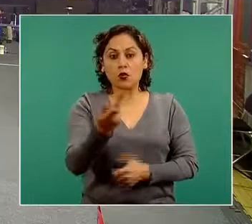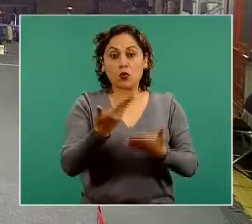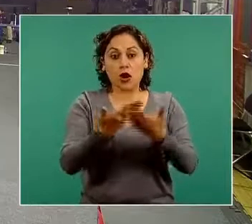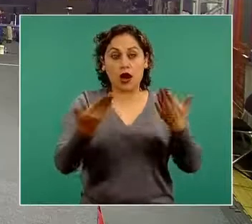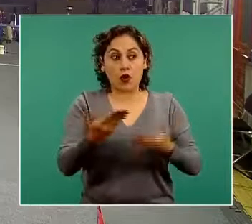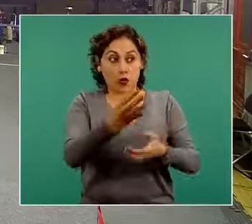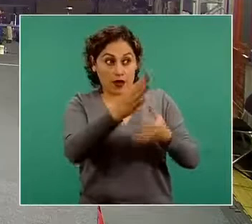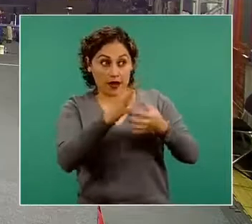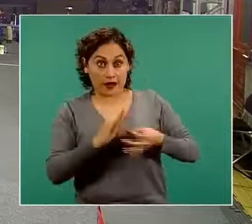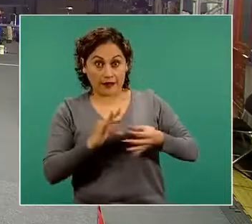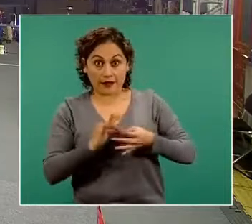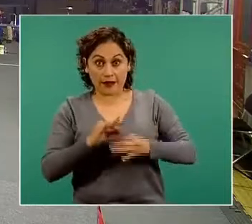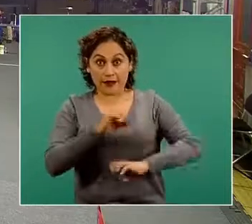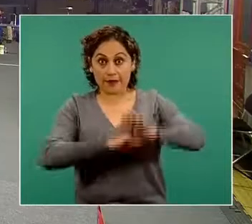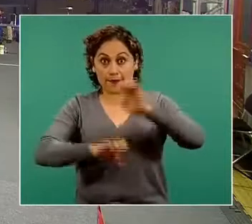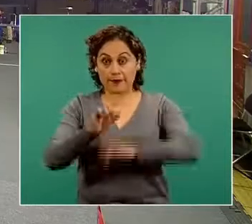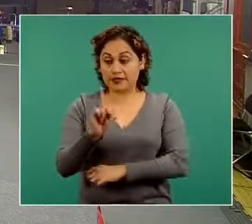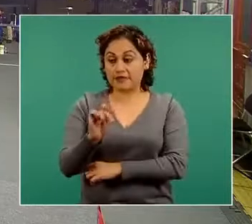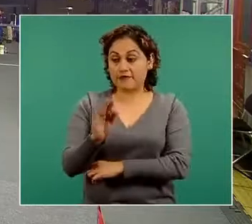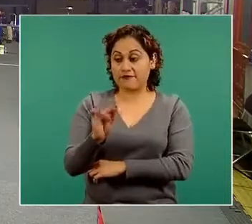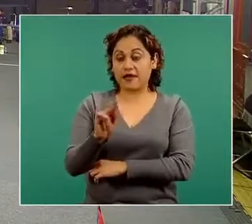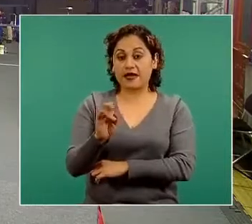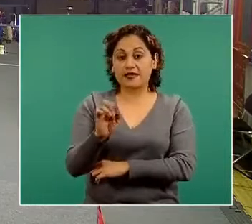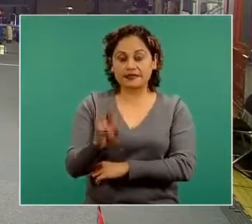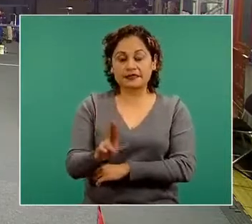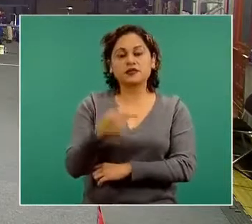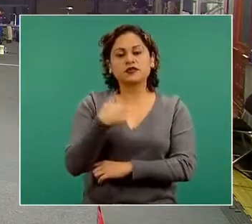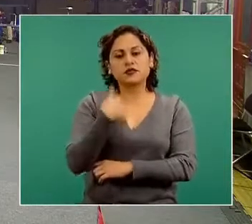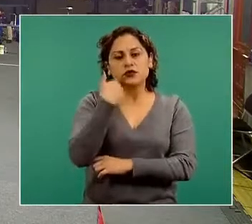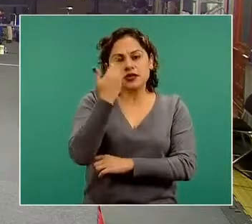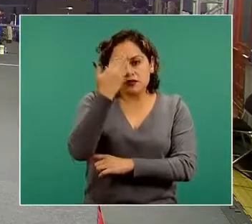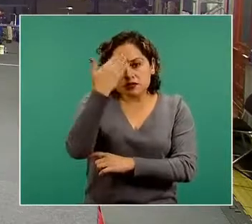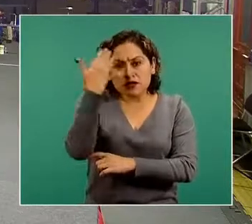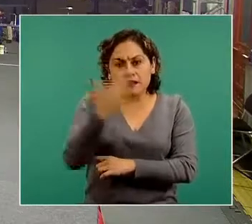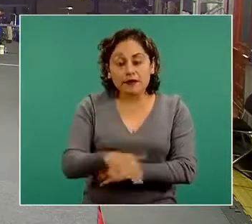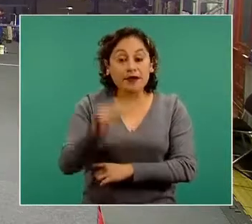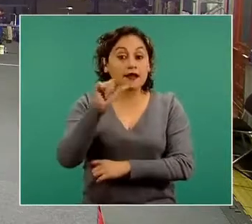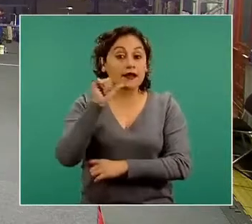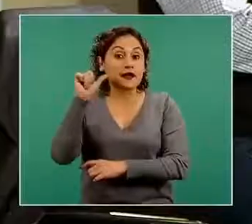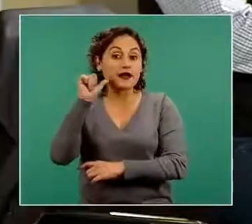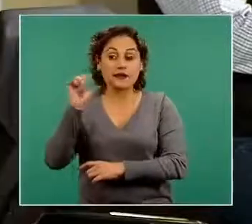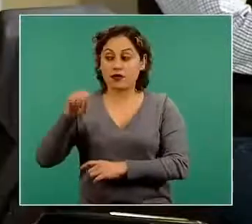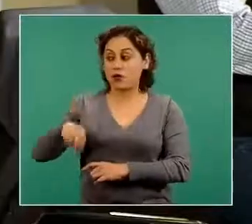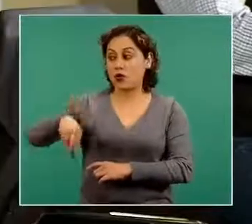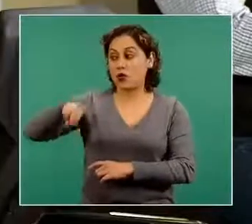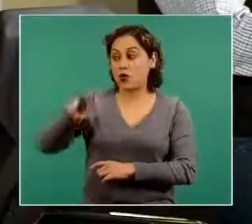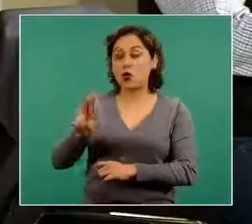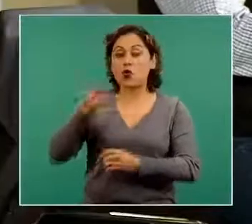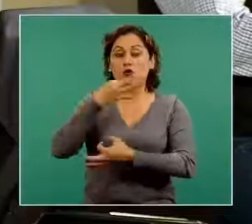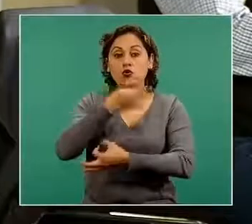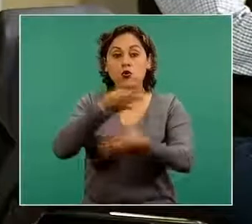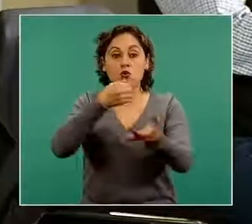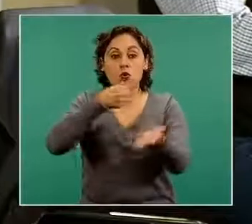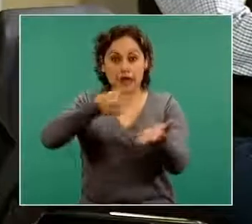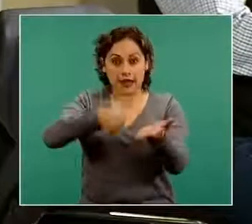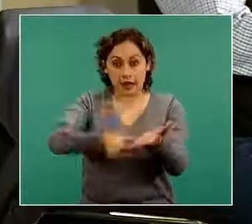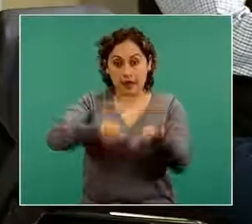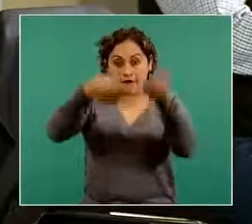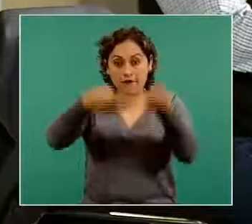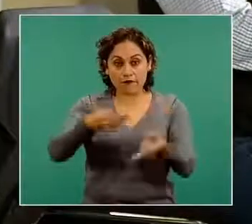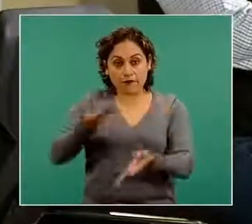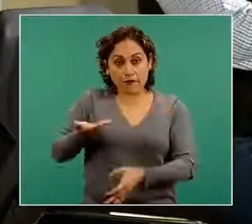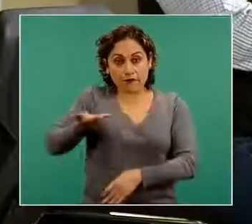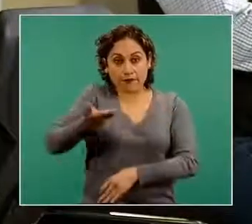entonces, primero saber si la ONU les hizo a ustedes llegar de manera oficial algún comunicado haciendo una solicitud formal,